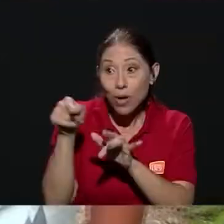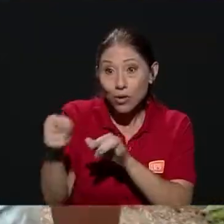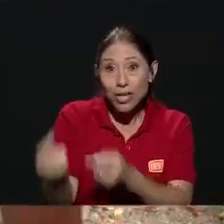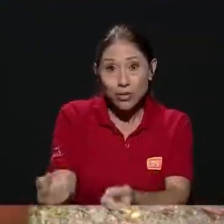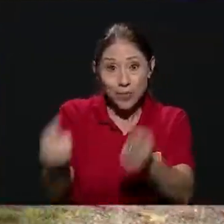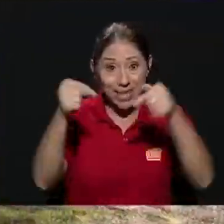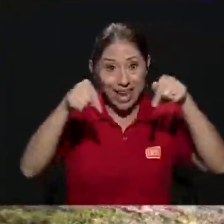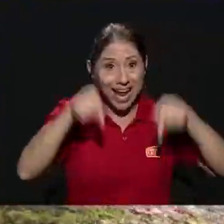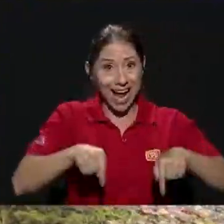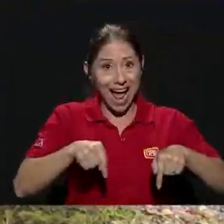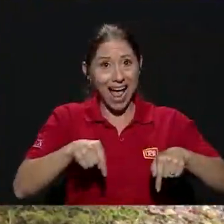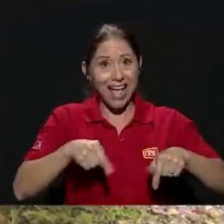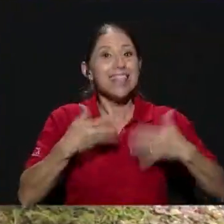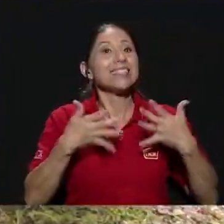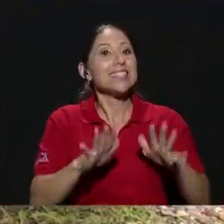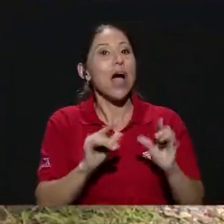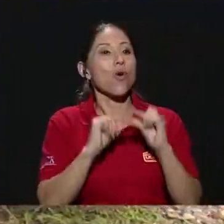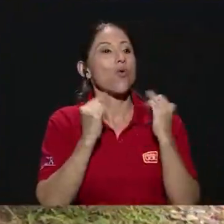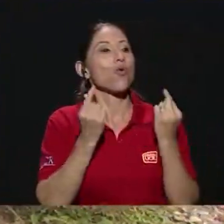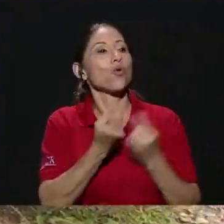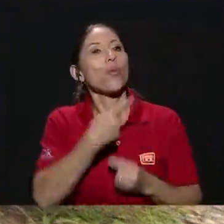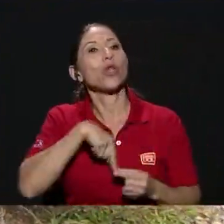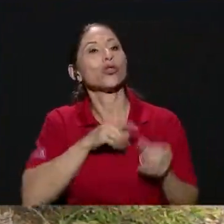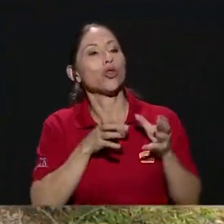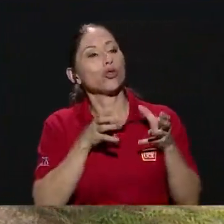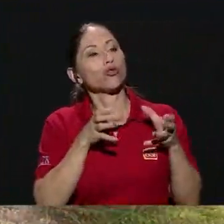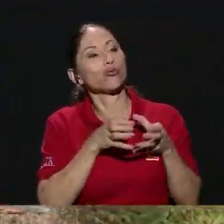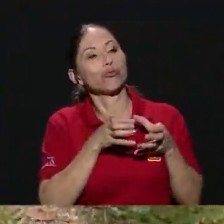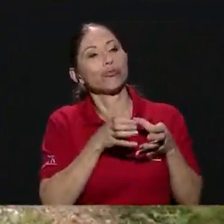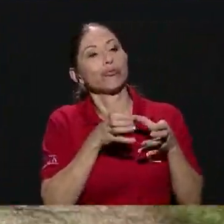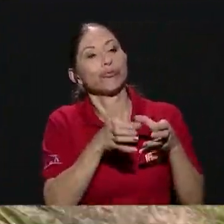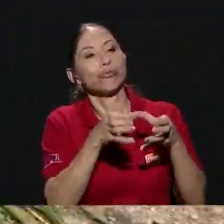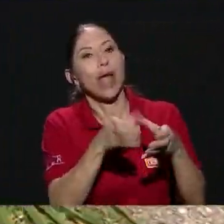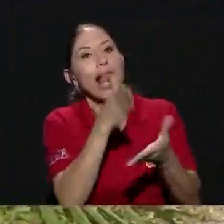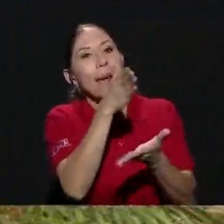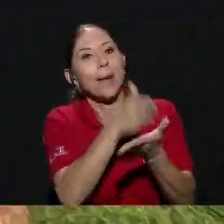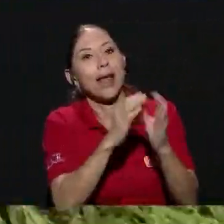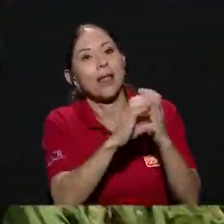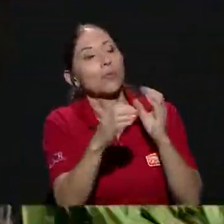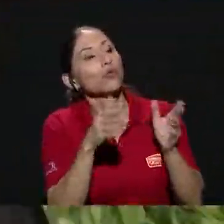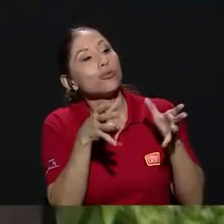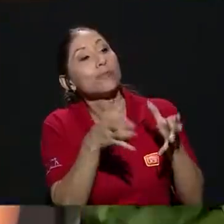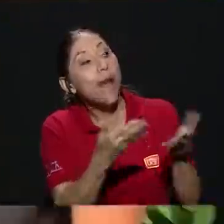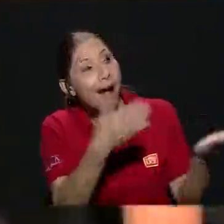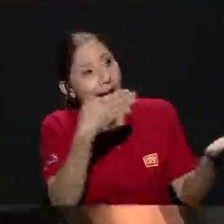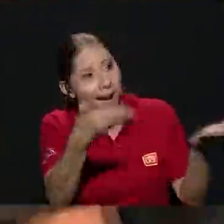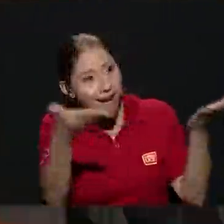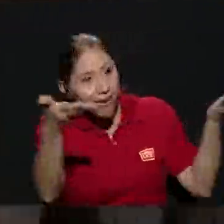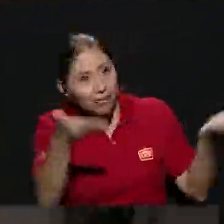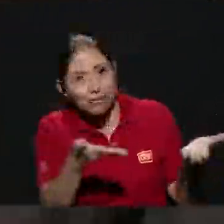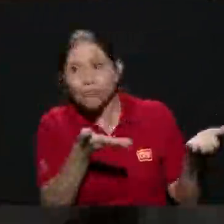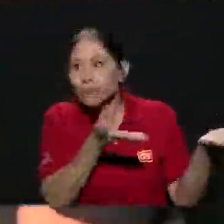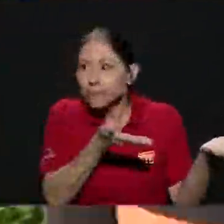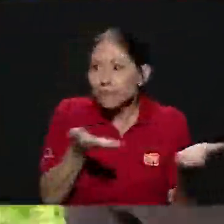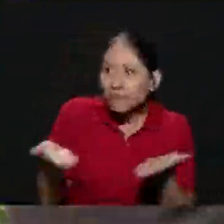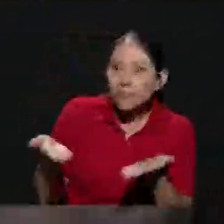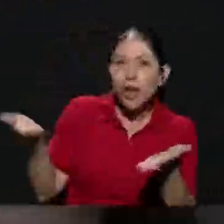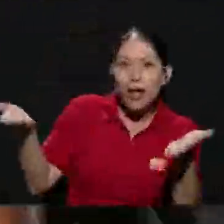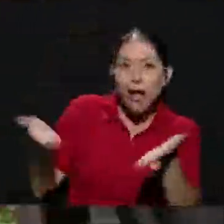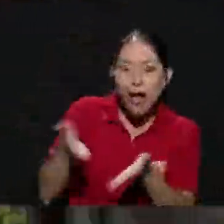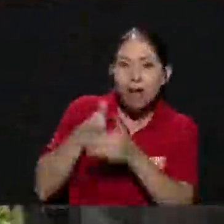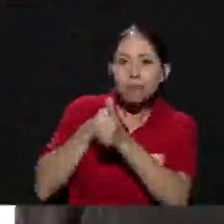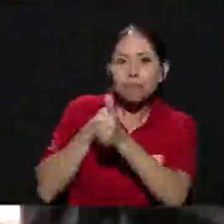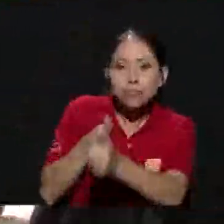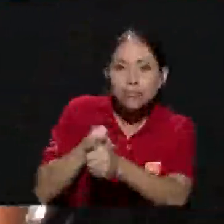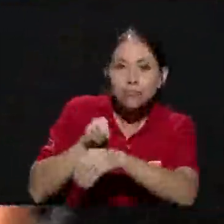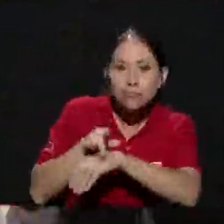grupo de nosotros se desplaza a las paradas a buscarlos, a traerlos, a darles una pequeña inducción, una pequeña bienvenida en conjunto